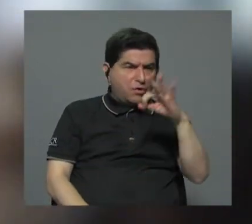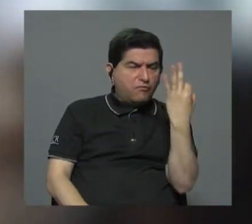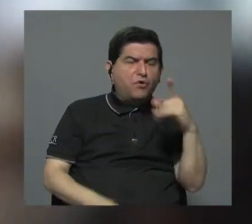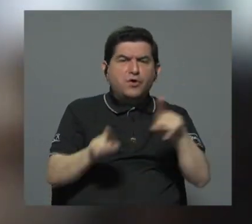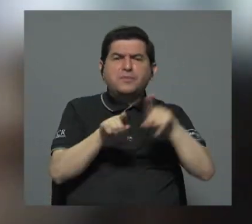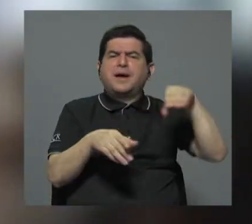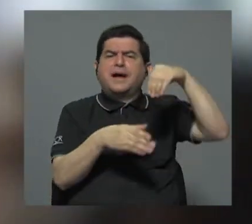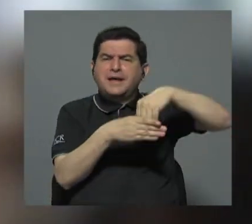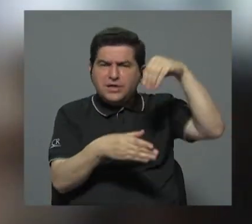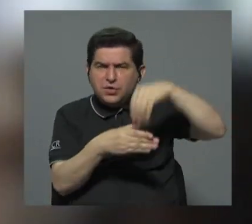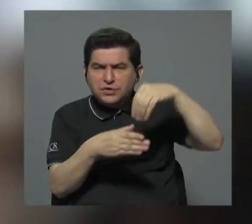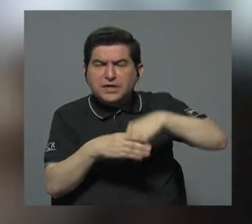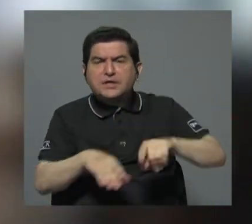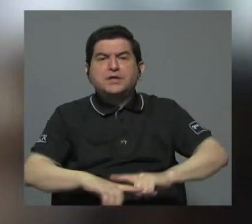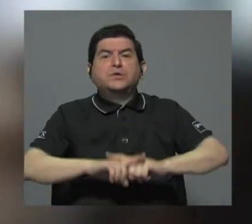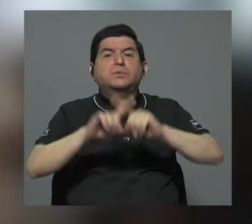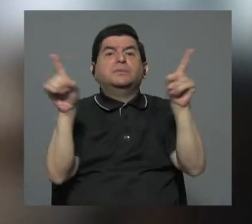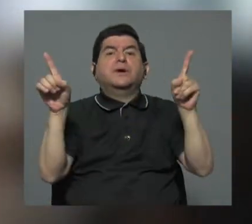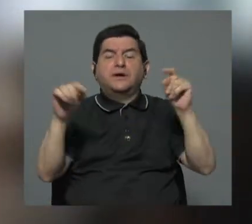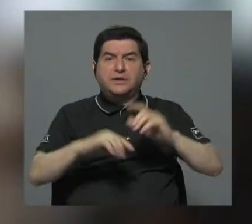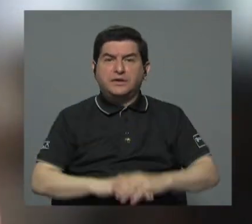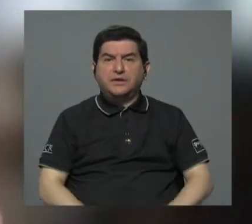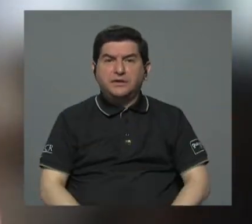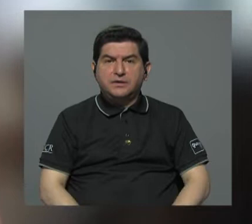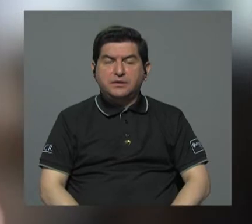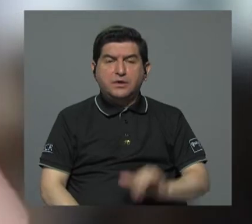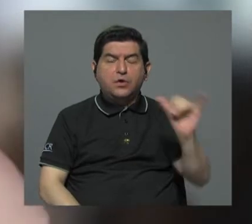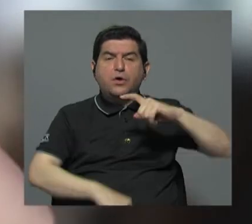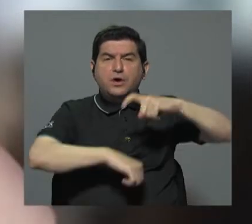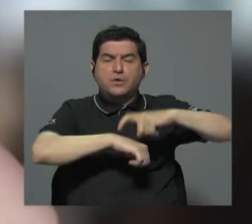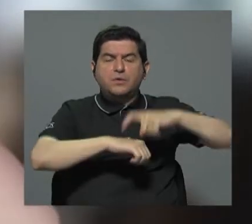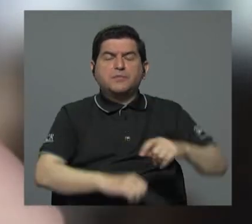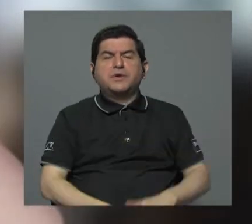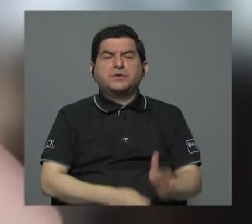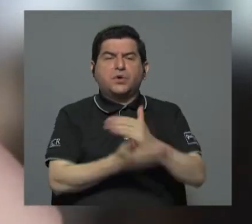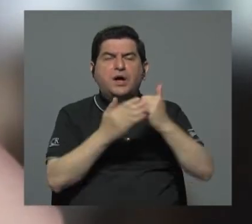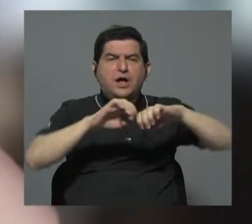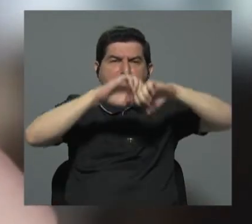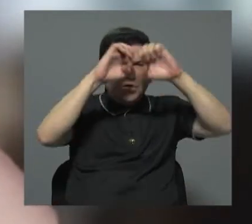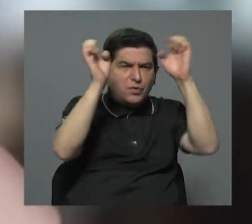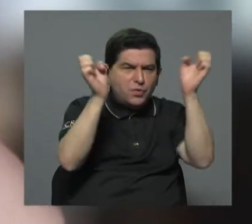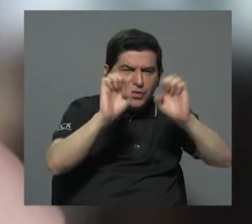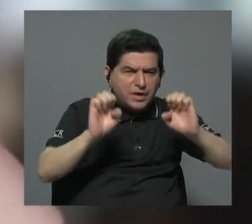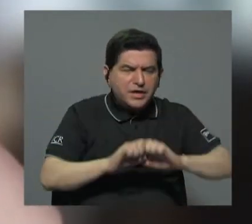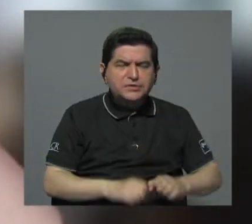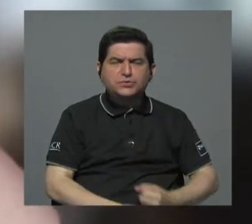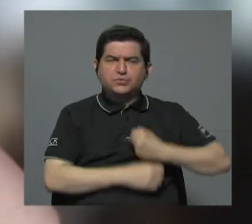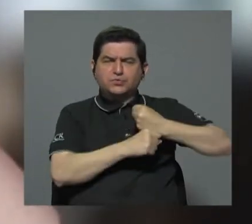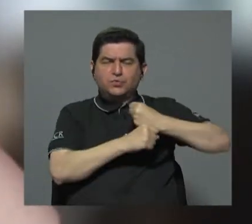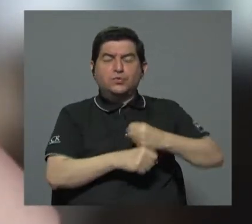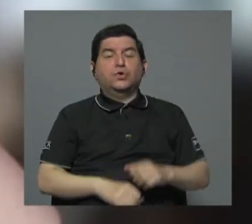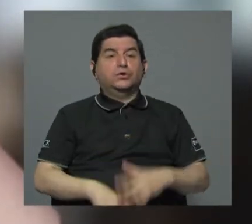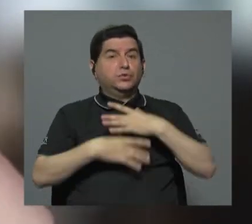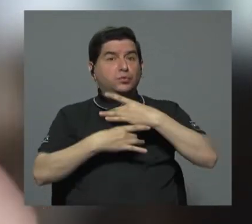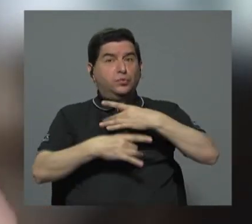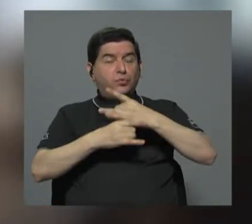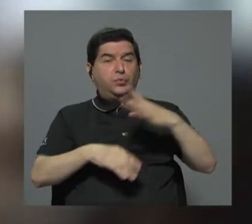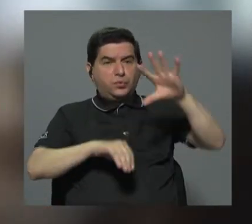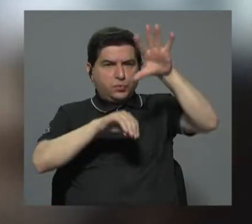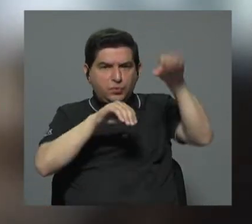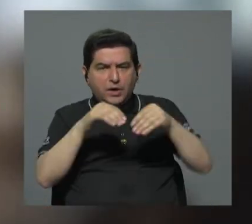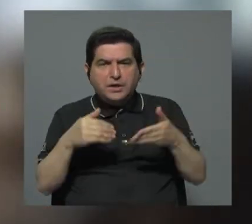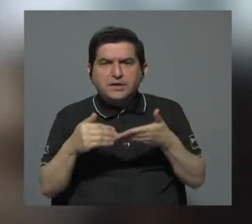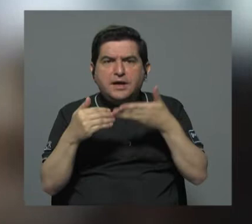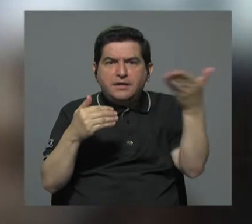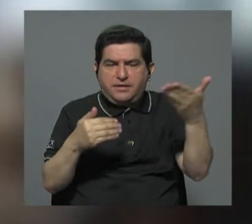su contenido, pero a la vez hay unos escudos de armas que son fascinantes porque lo que incorporan son